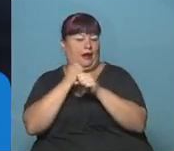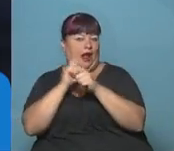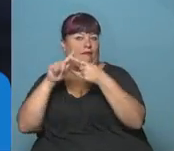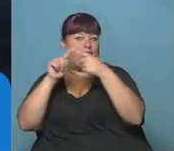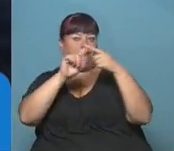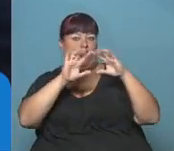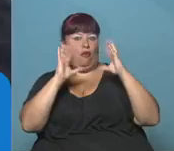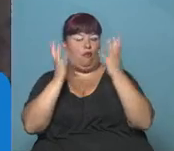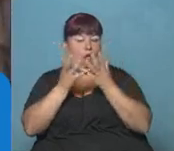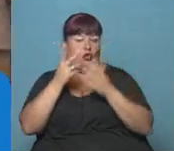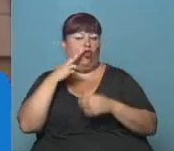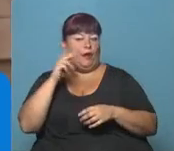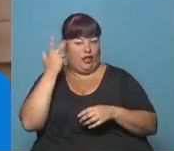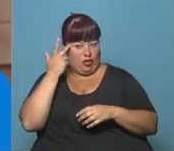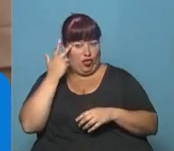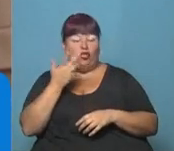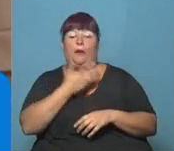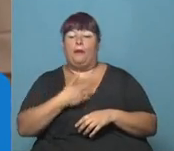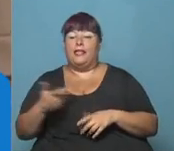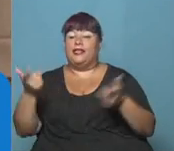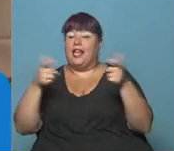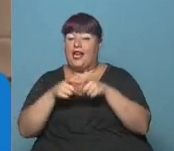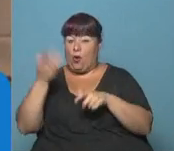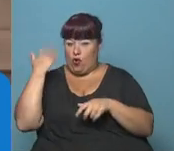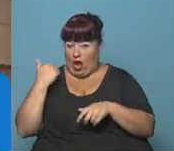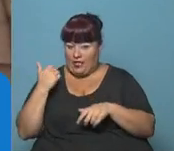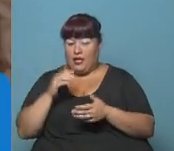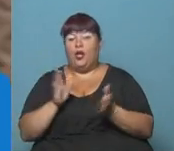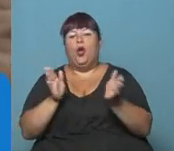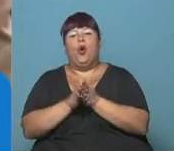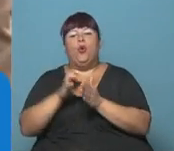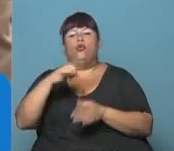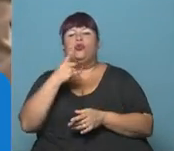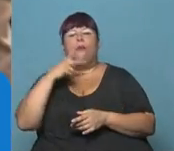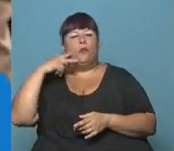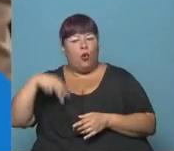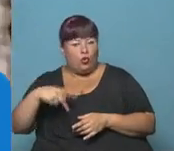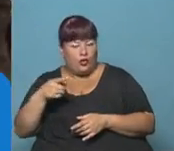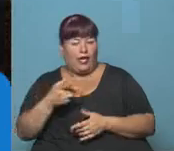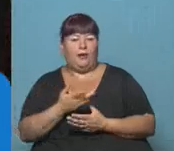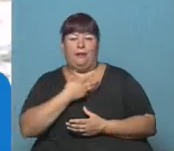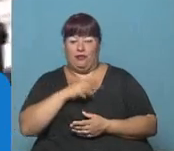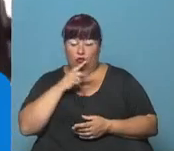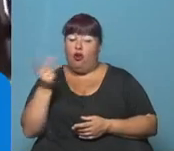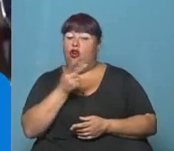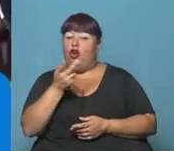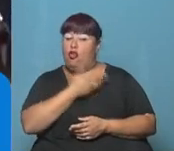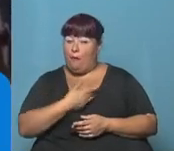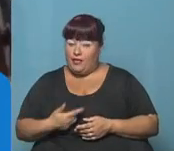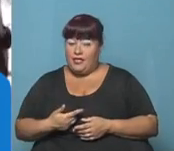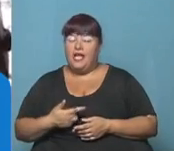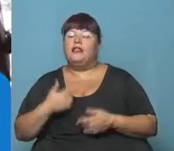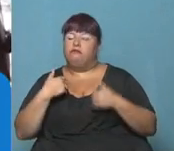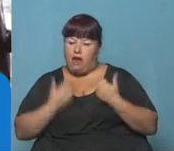del 2018. El presidente se reunió durante la jornada de ayer con Vladimir Putin, donde ambos mandatarios dijeron